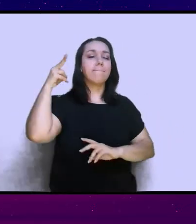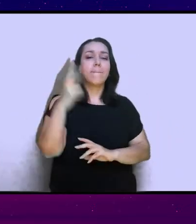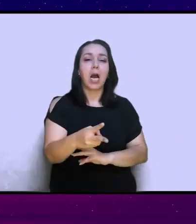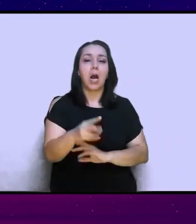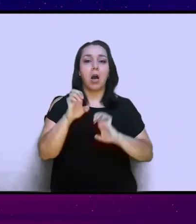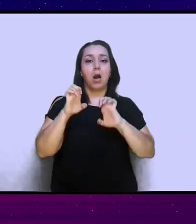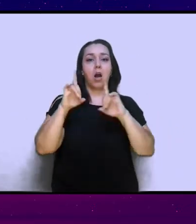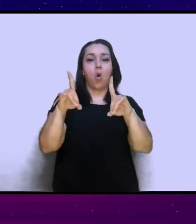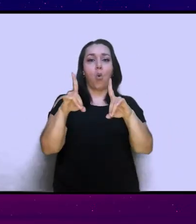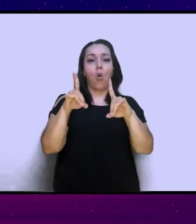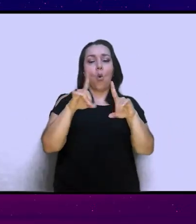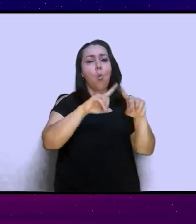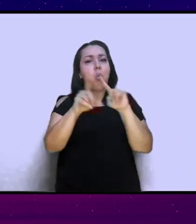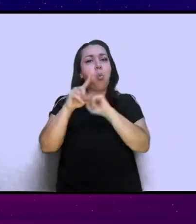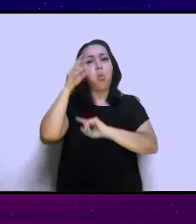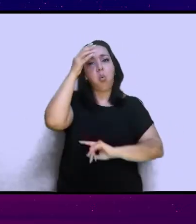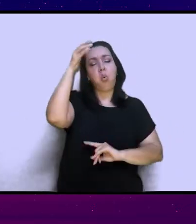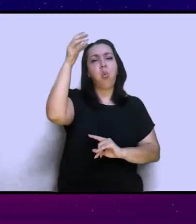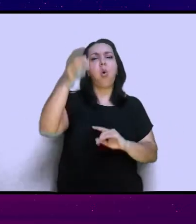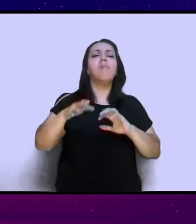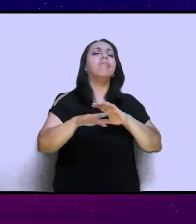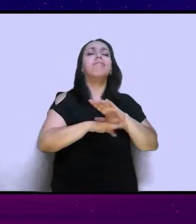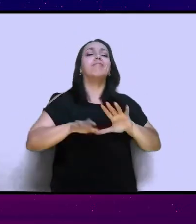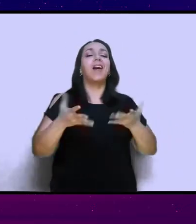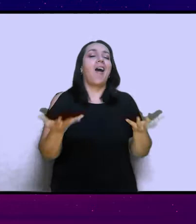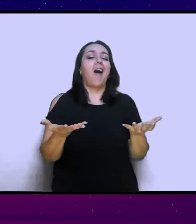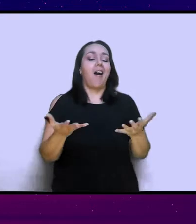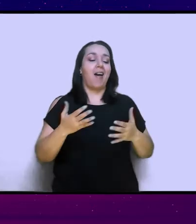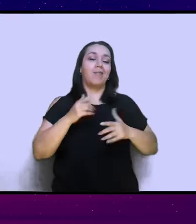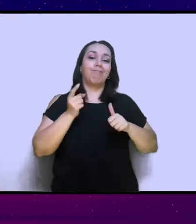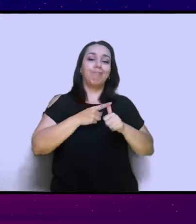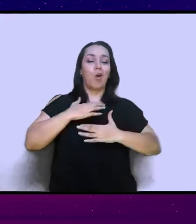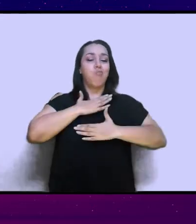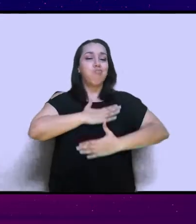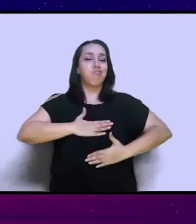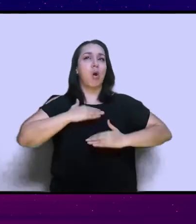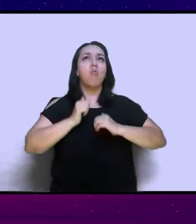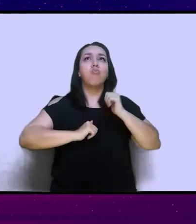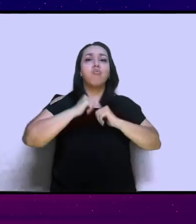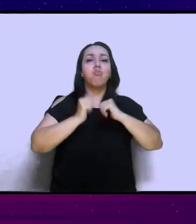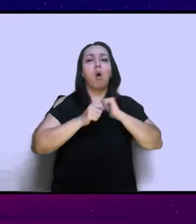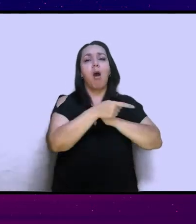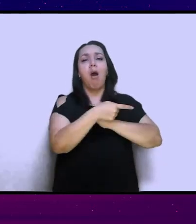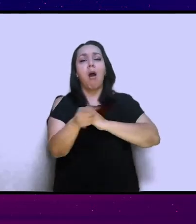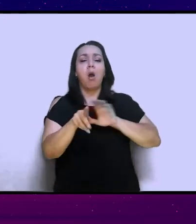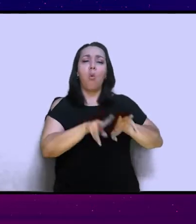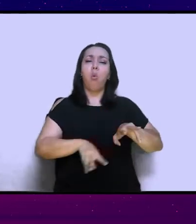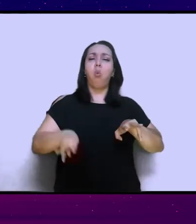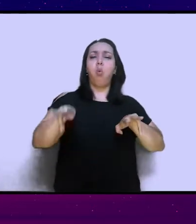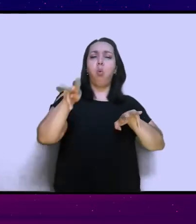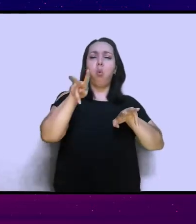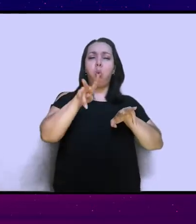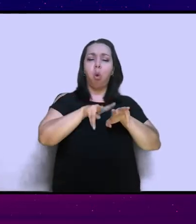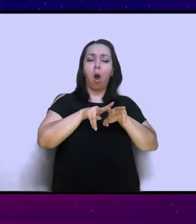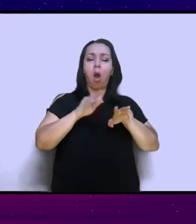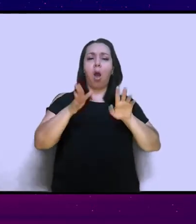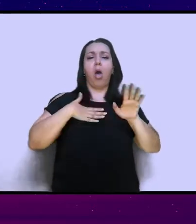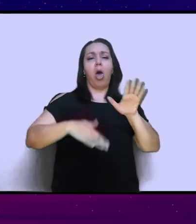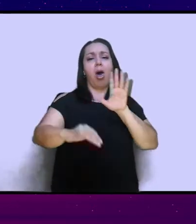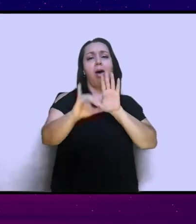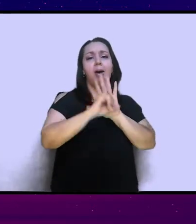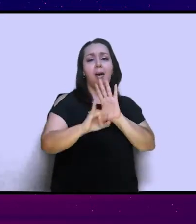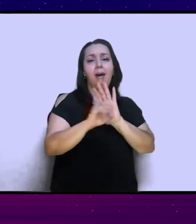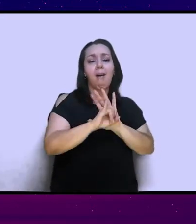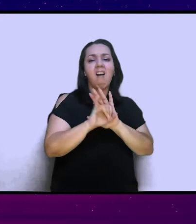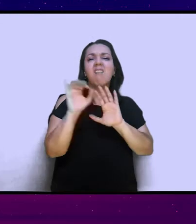educación intercultural basada en el disfrute, la construcción y valoración de la propia identidad y